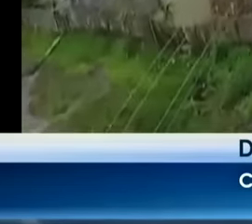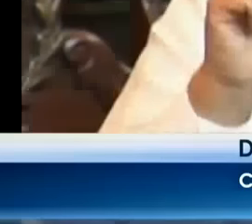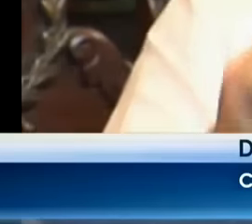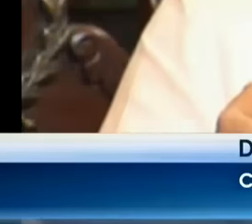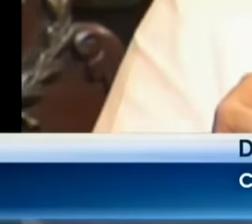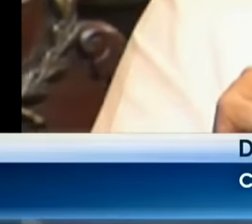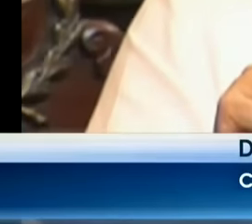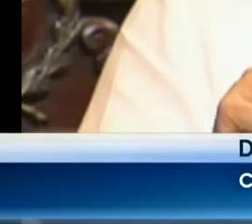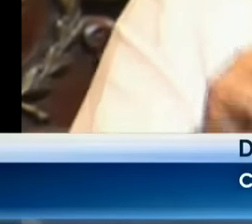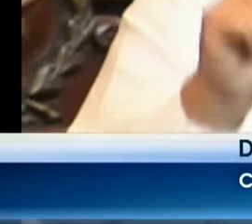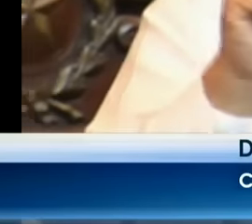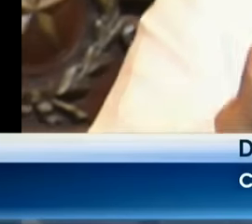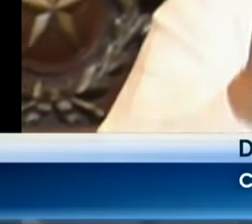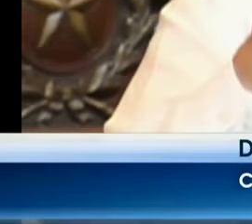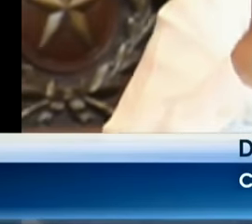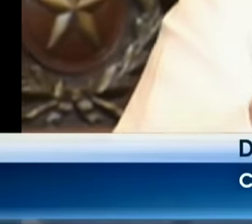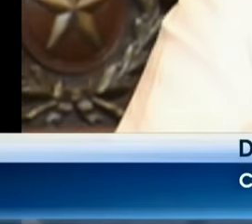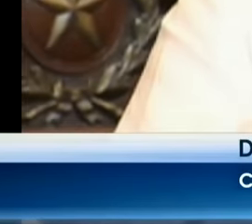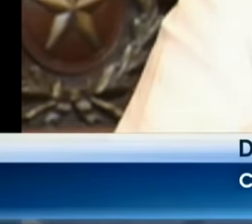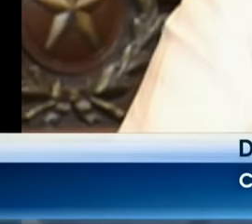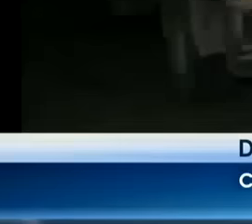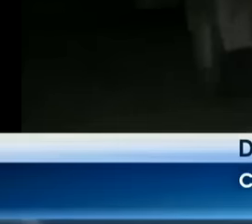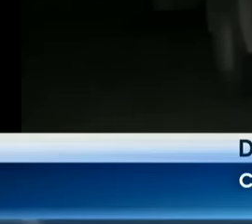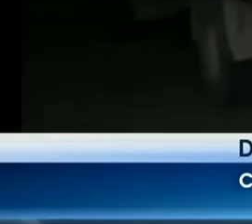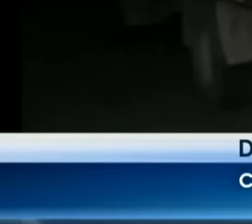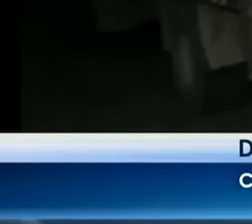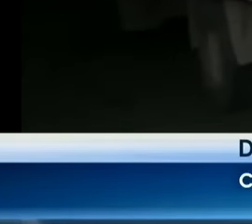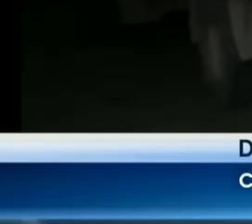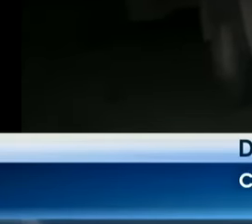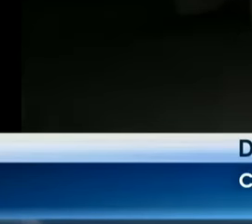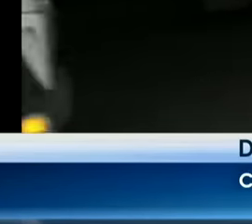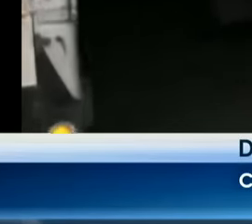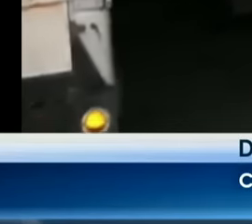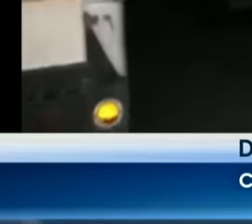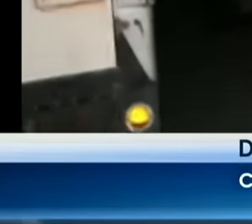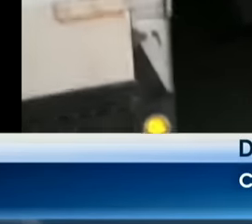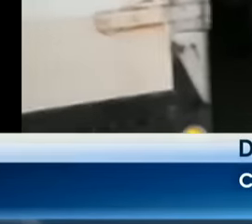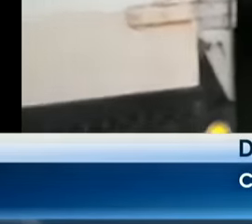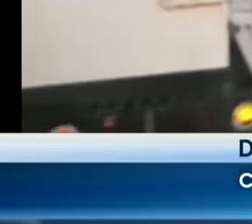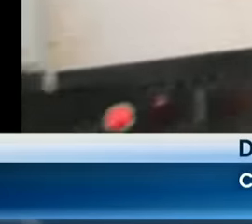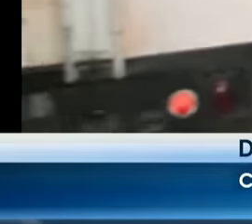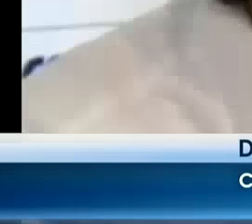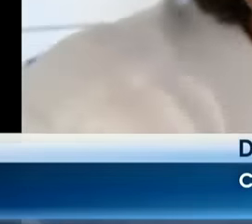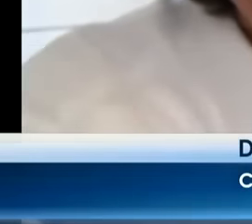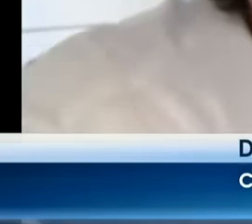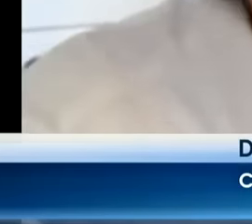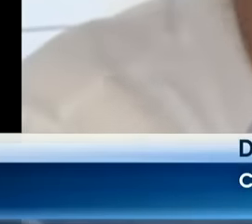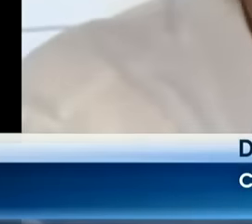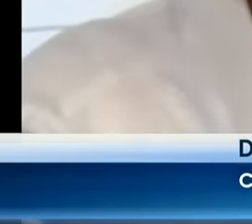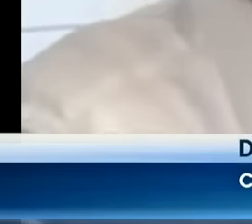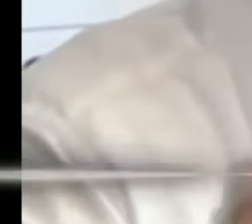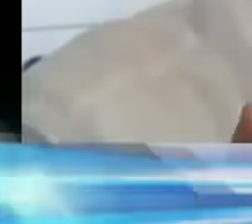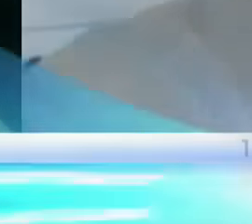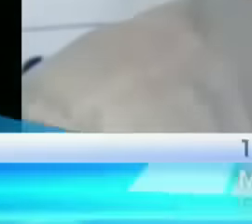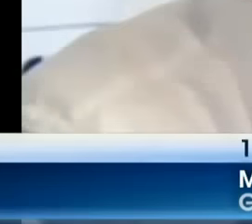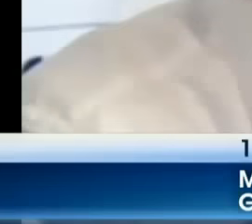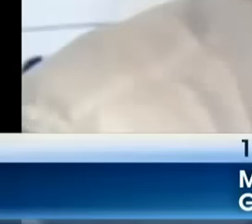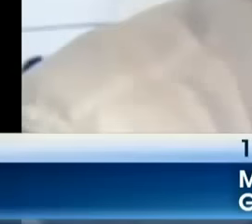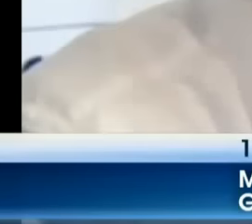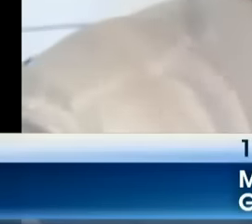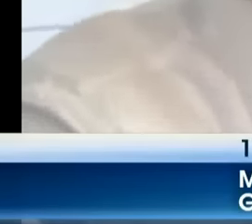Esmeraldas. Según el alcalde, se ha procurado que las donaciones sean entregadas directamente a los afectados. Y tampoco hemos tenido